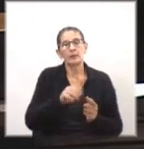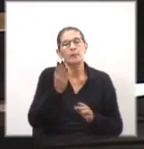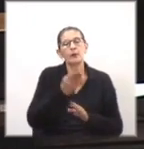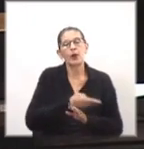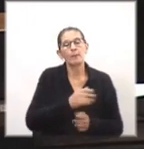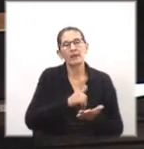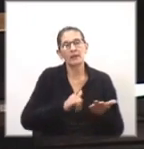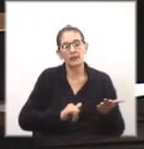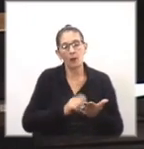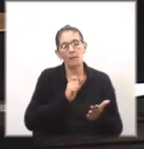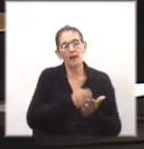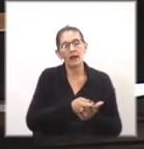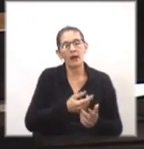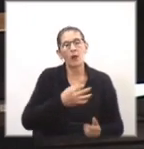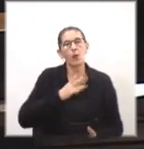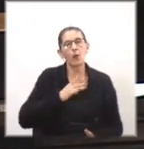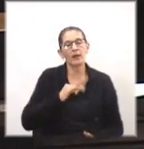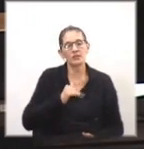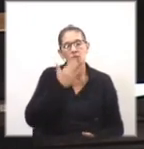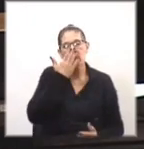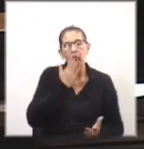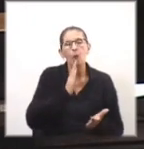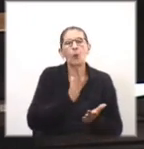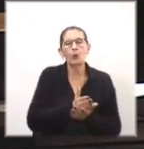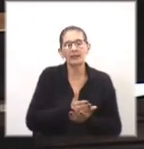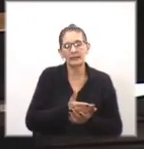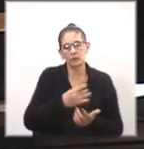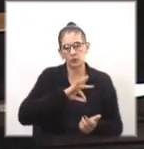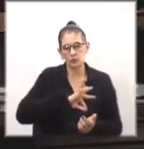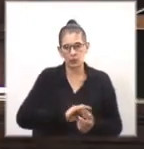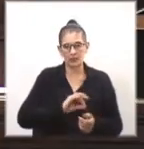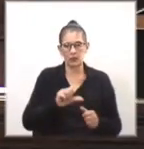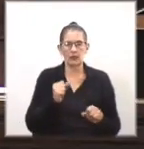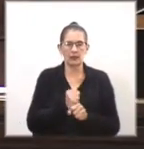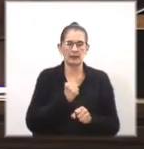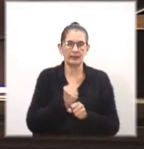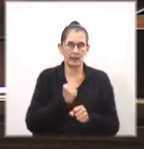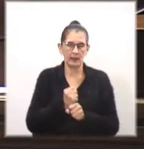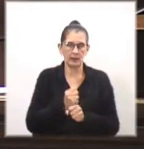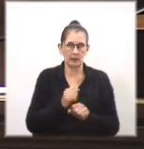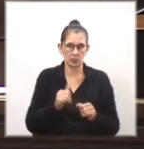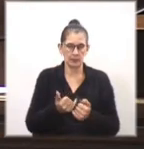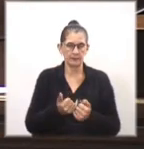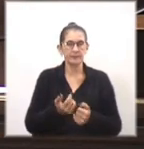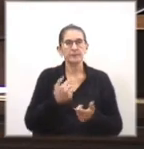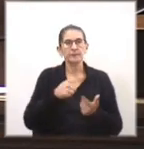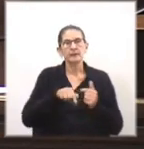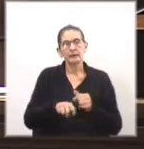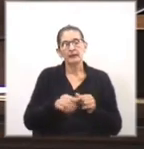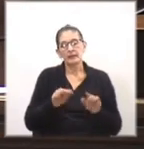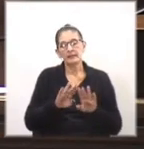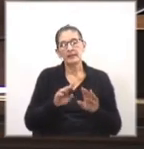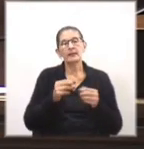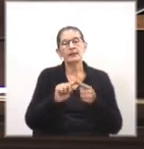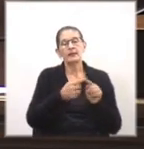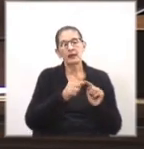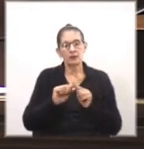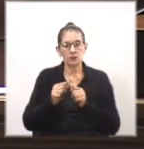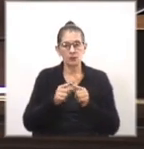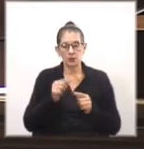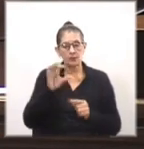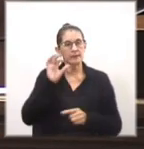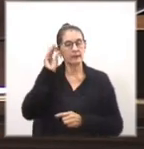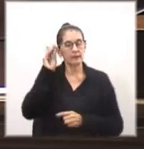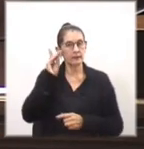paga jubilaciones superiores al último salario en actividad. Y asimismo, sobre el cierre de discusión en la Cámara de Representantes